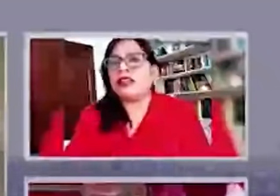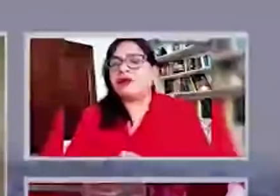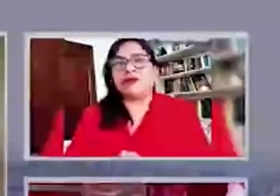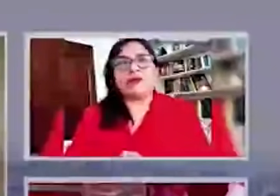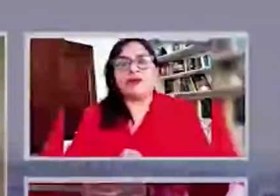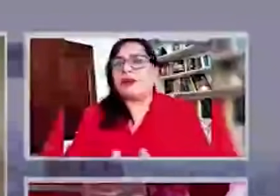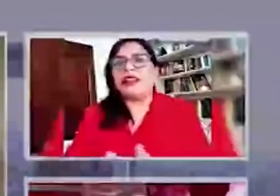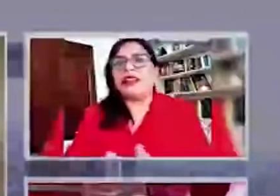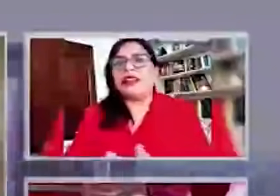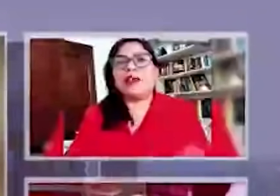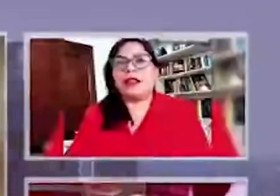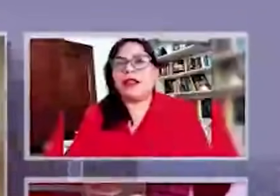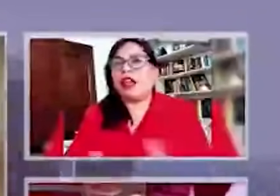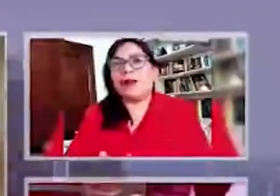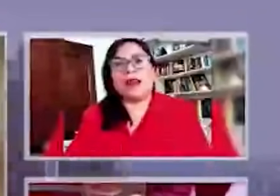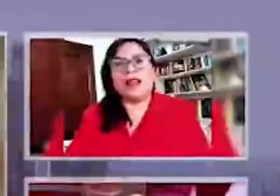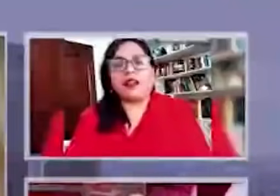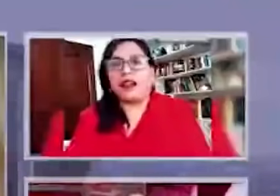ley. O sea,